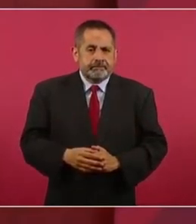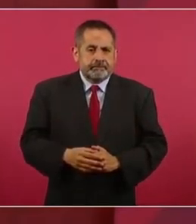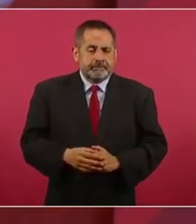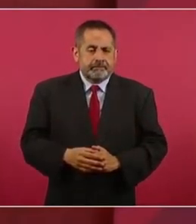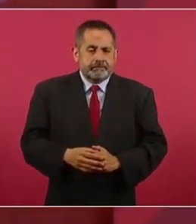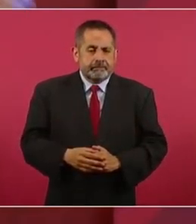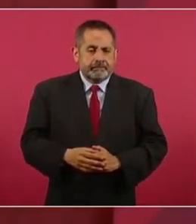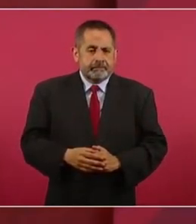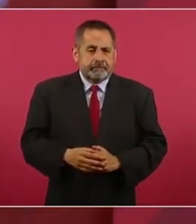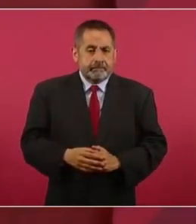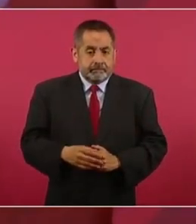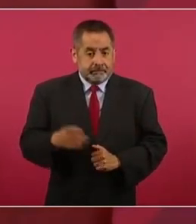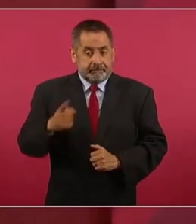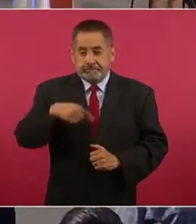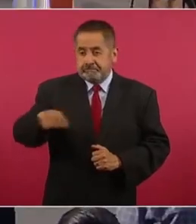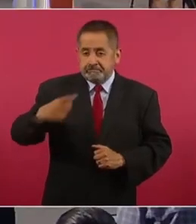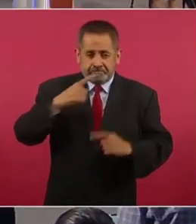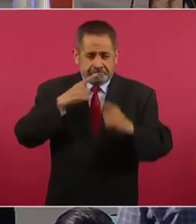Porque eso es un debate,